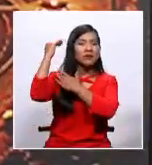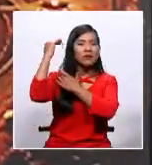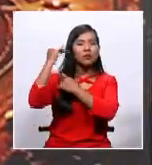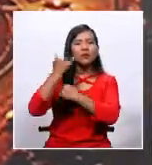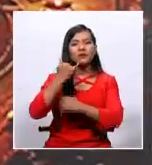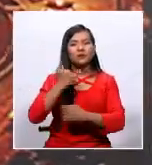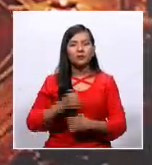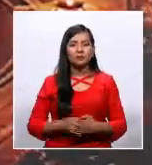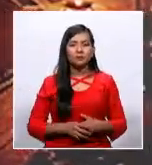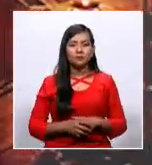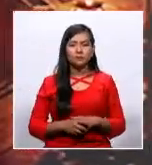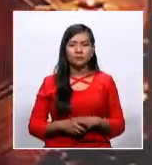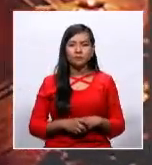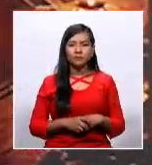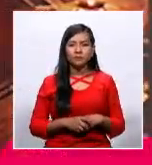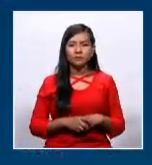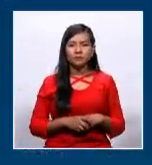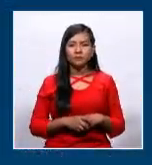Cruz.